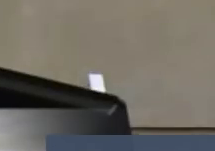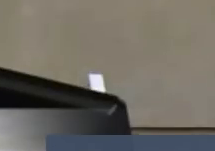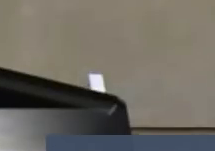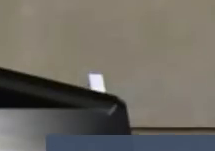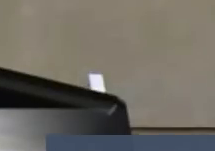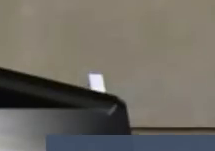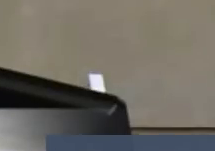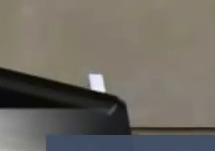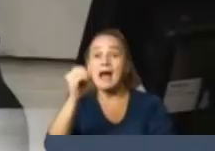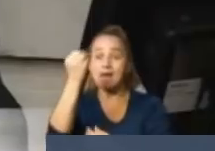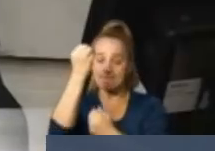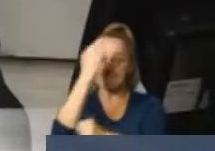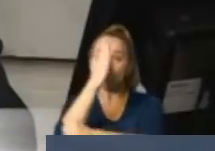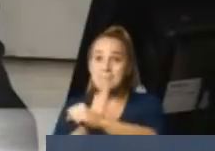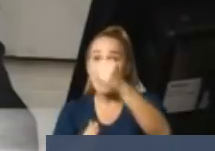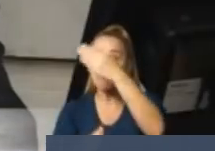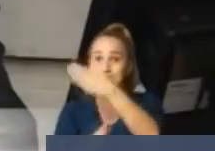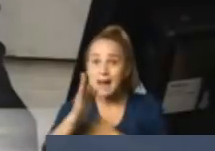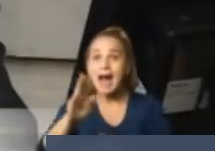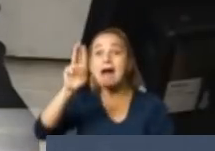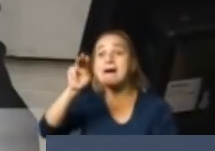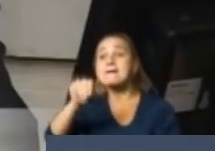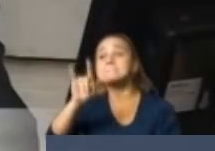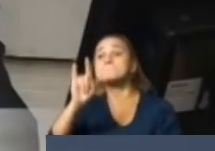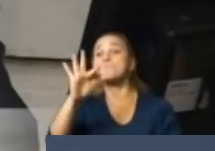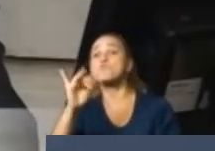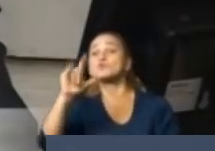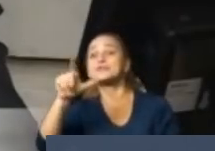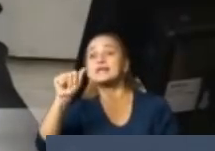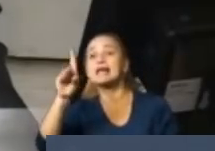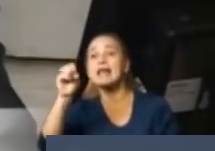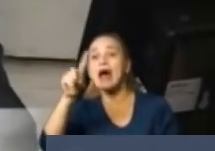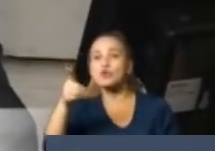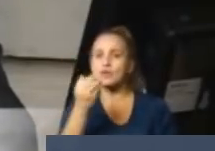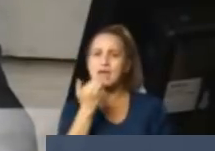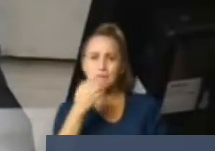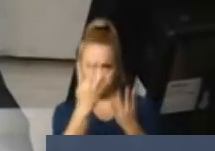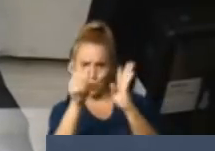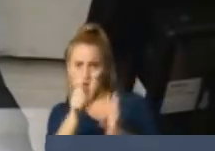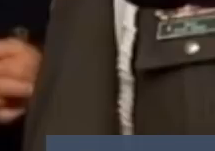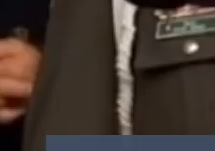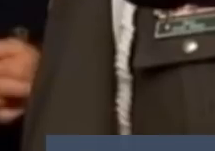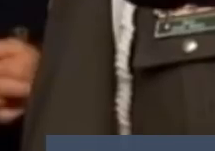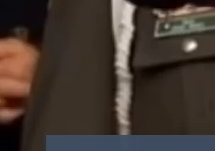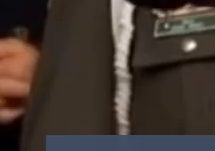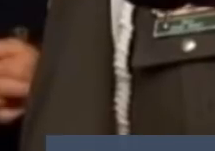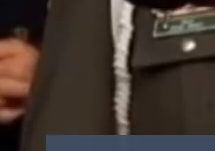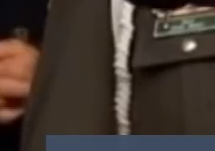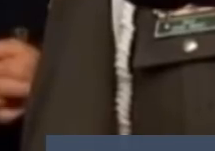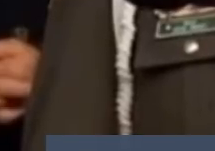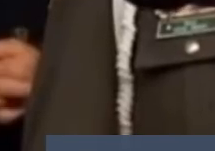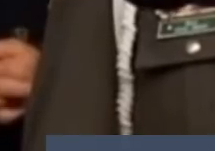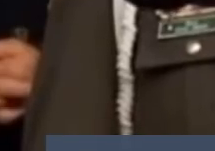La plenaria del Senado fue escenario de un nuevo choque entre la oposición y el oficialismo, en esta ocasión por el ascenso del director de la policía,